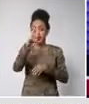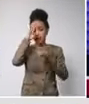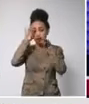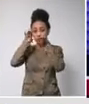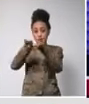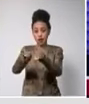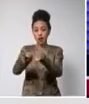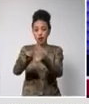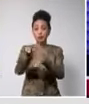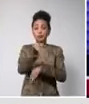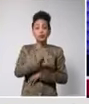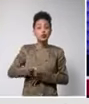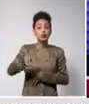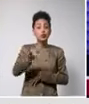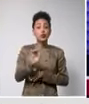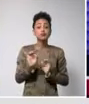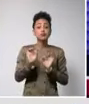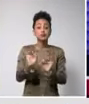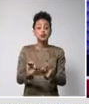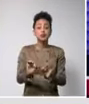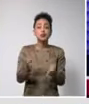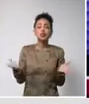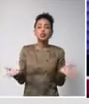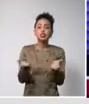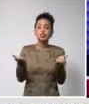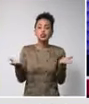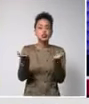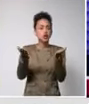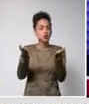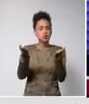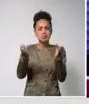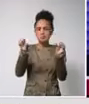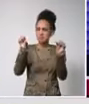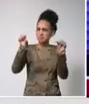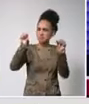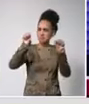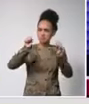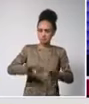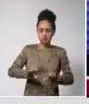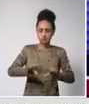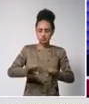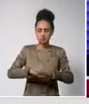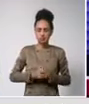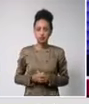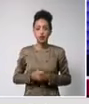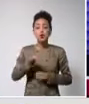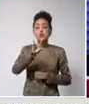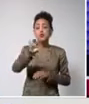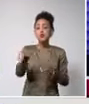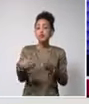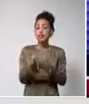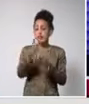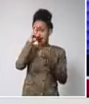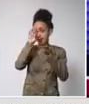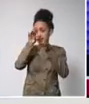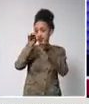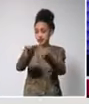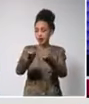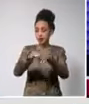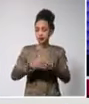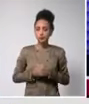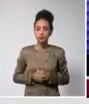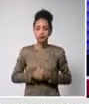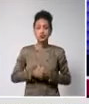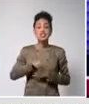y realmente su evolución no fue muy favorable. Estuvo 9 días ingresado, 5